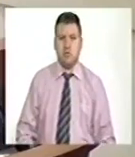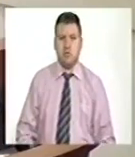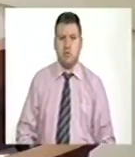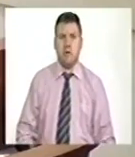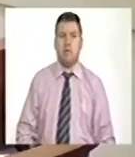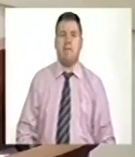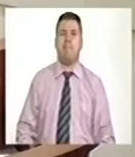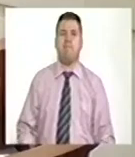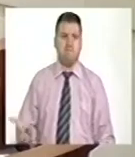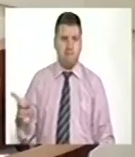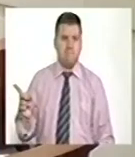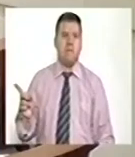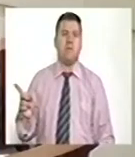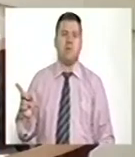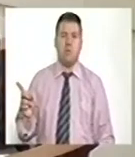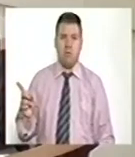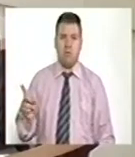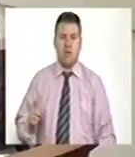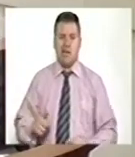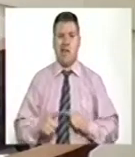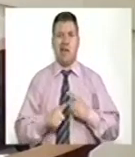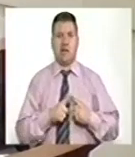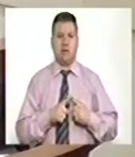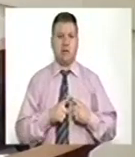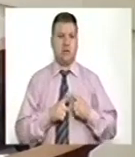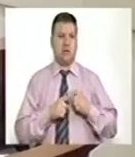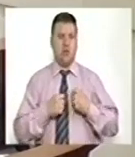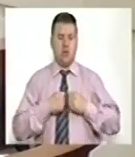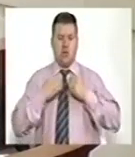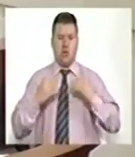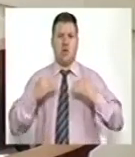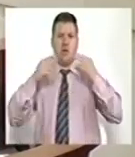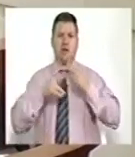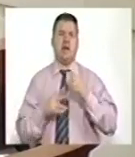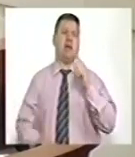que tenía con el exmagistrado